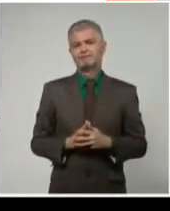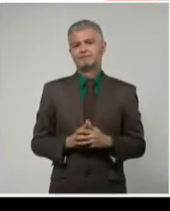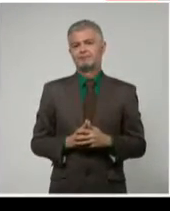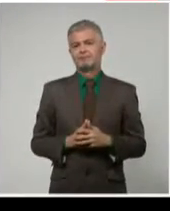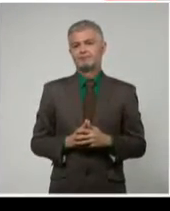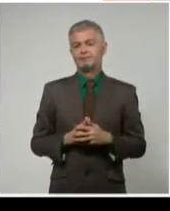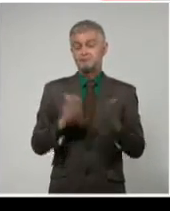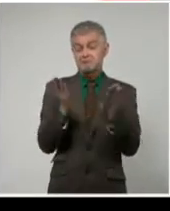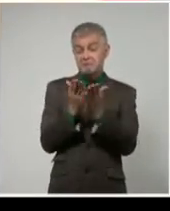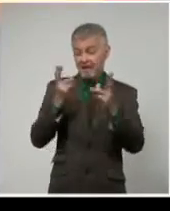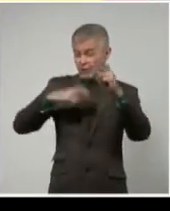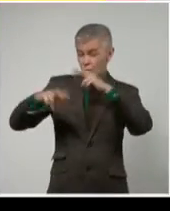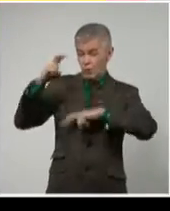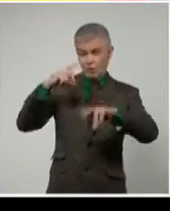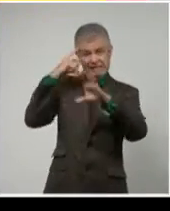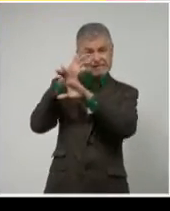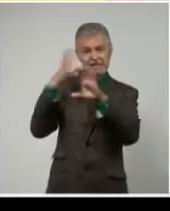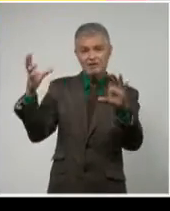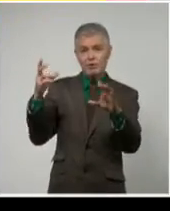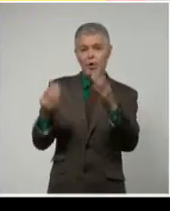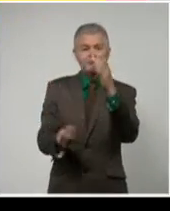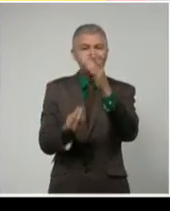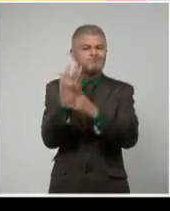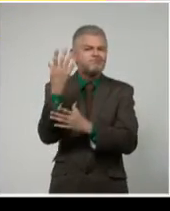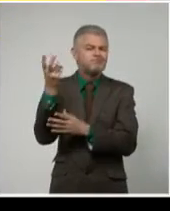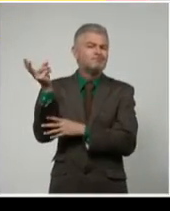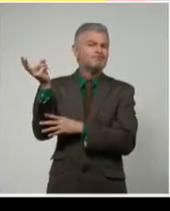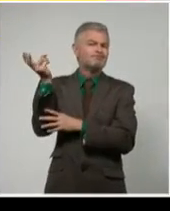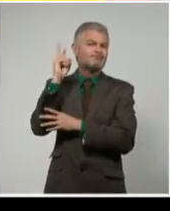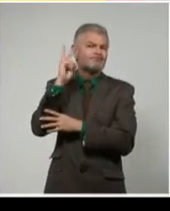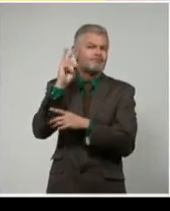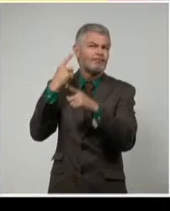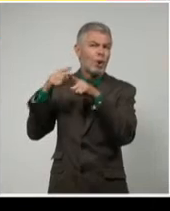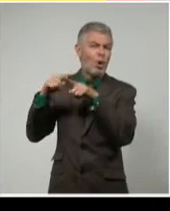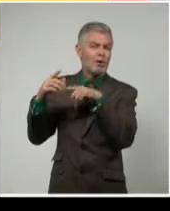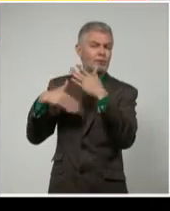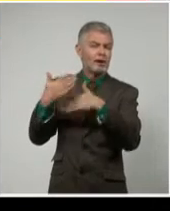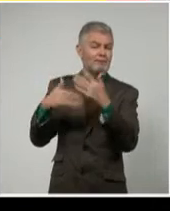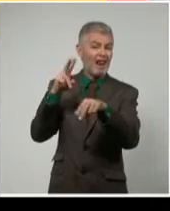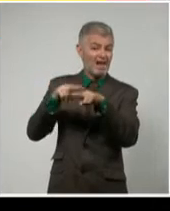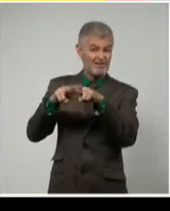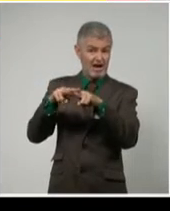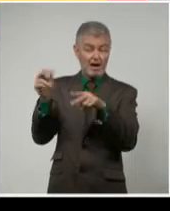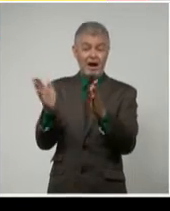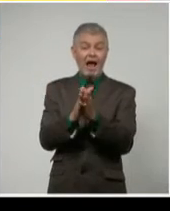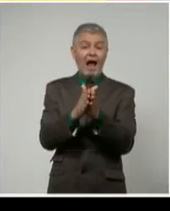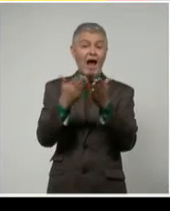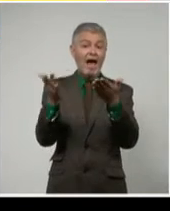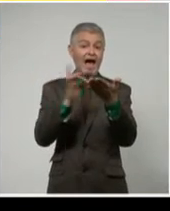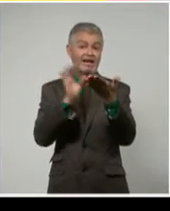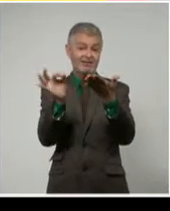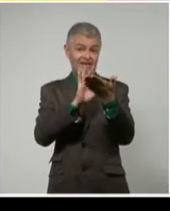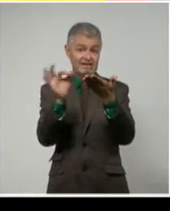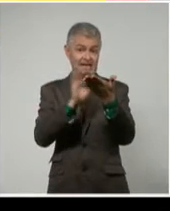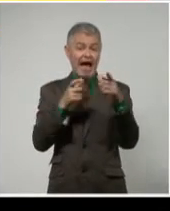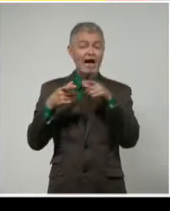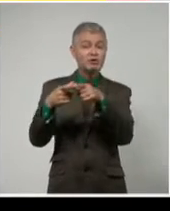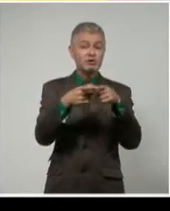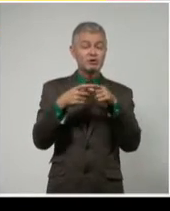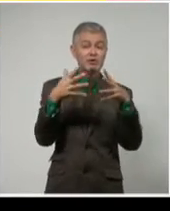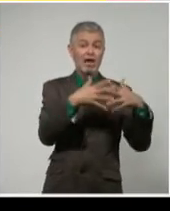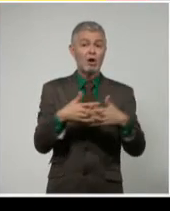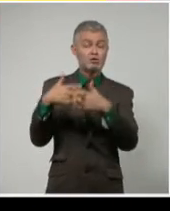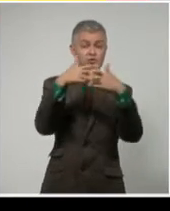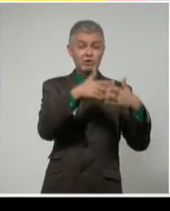Los estudios científicos sobre el origen de los supuestos ataques en La Habana, publicados en la afamada revista de la Asociación Estadounidense de Medicina